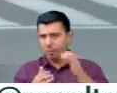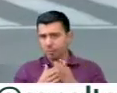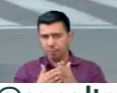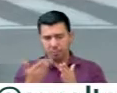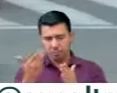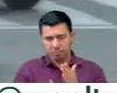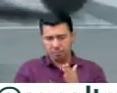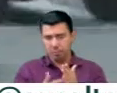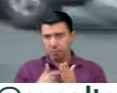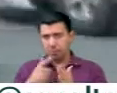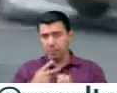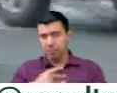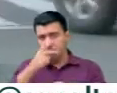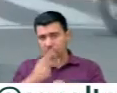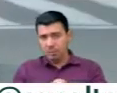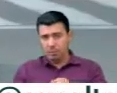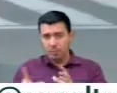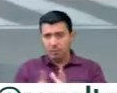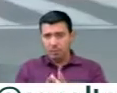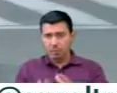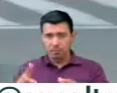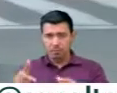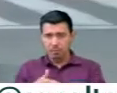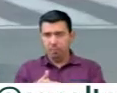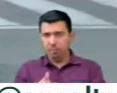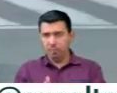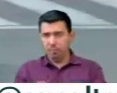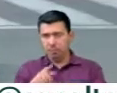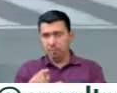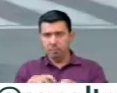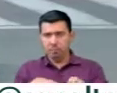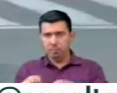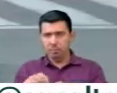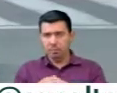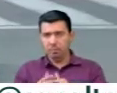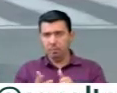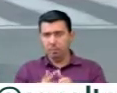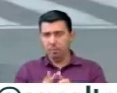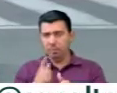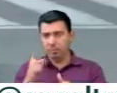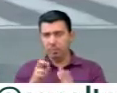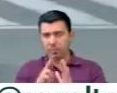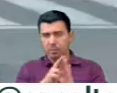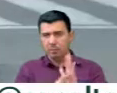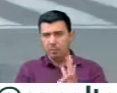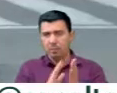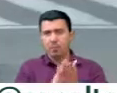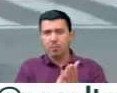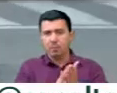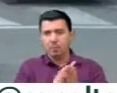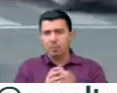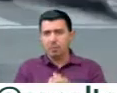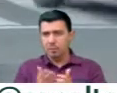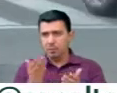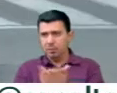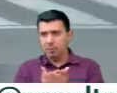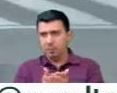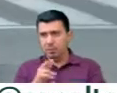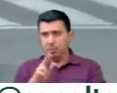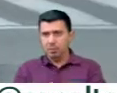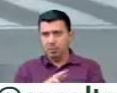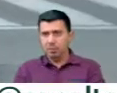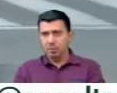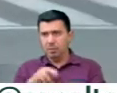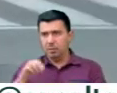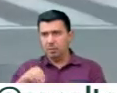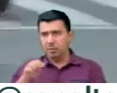de ley pretende suspender temporalmente este sistema mientras se reglamenta. La iniciativa fue presentada por el senador Mauricio Aguilar.